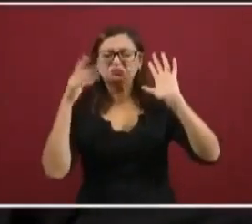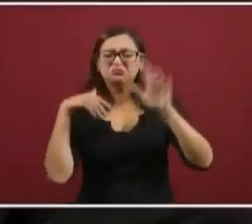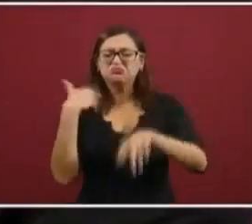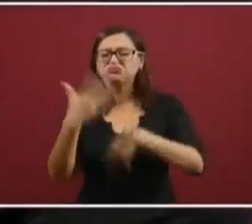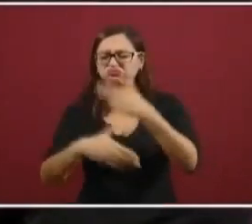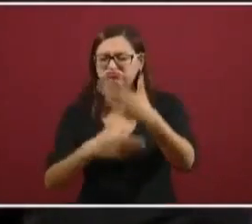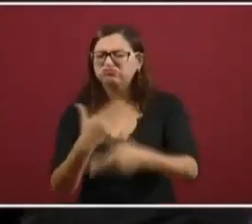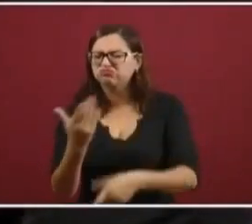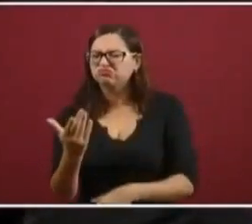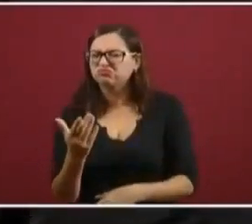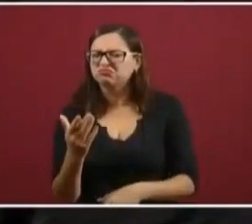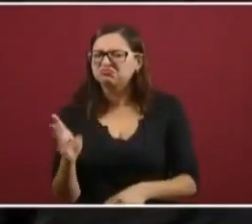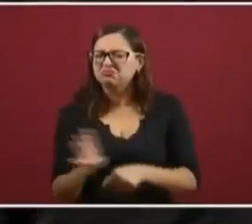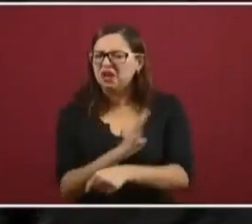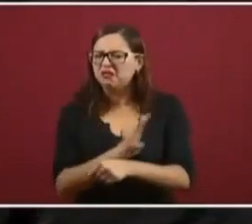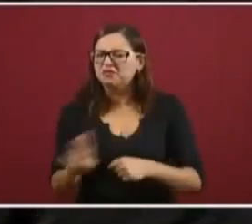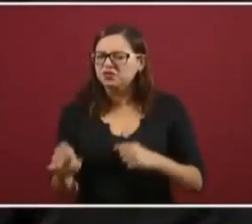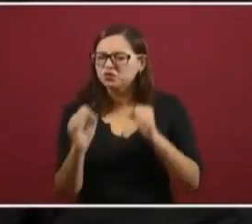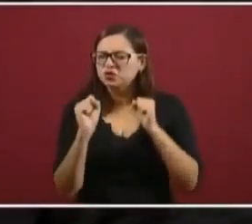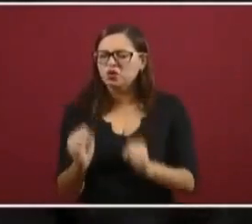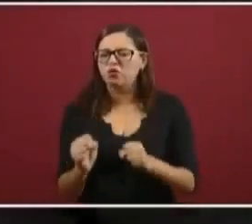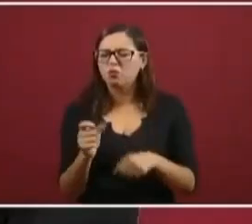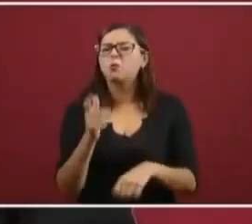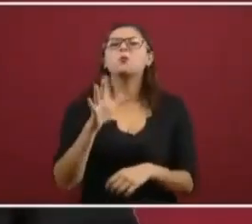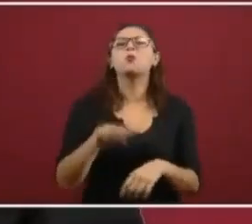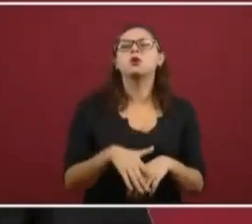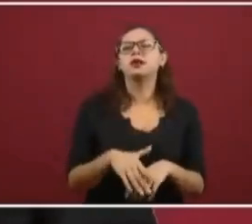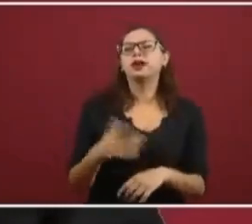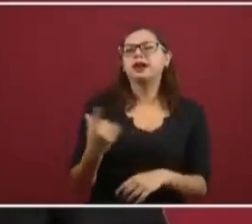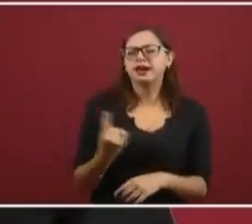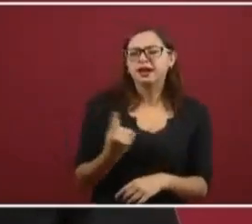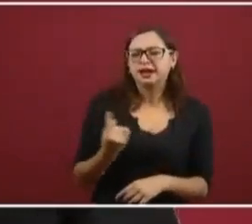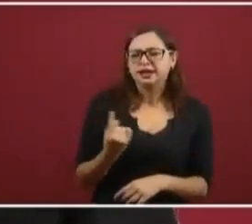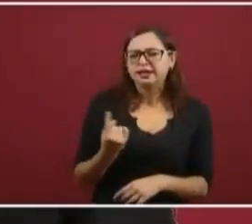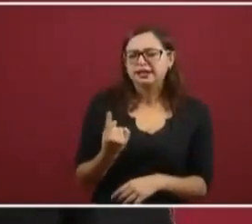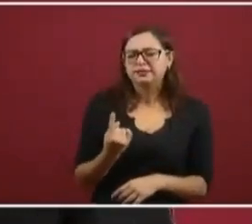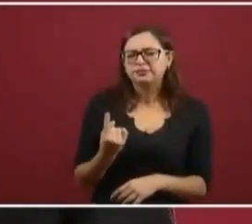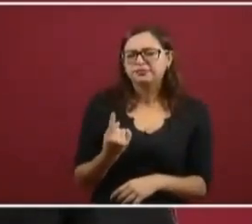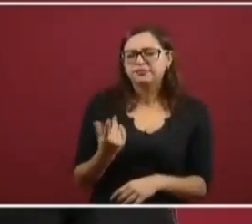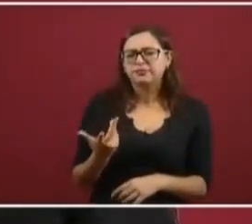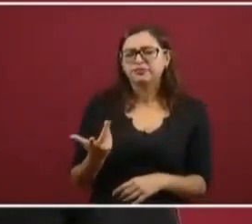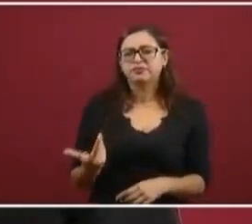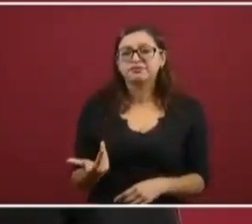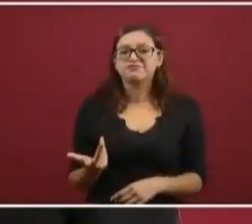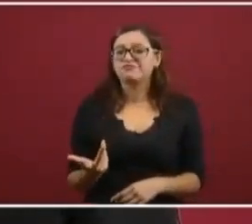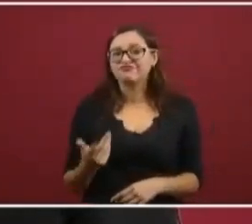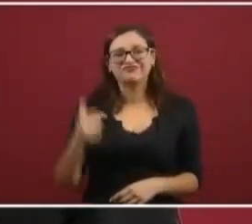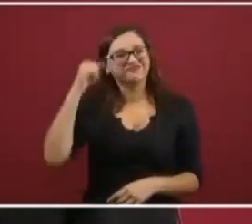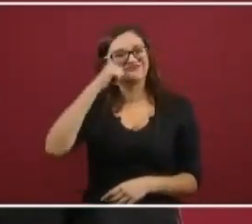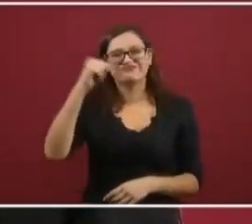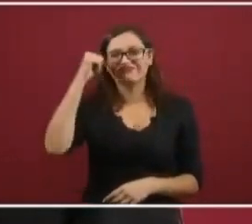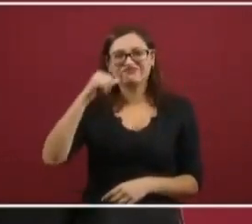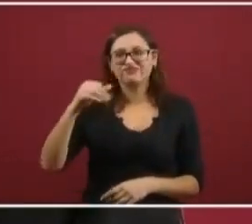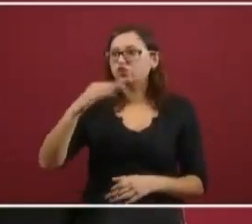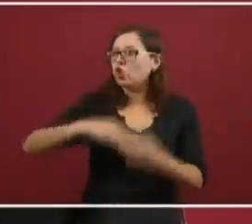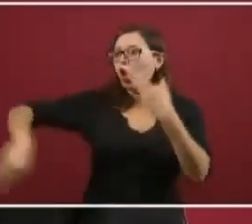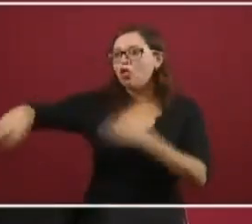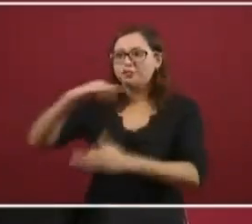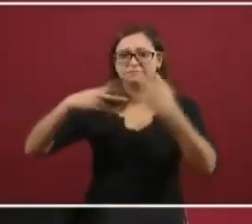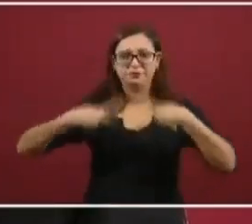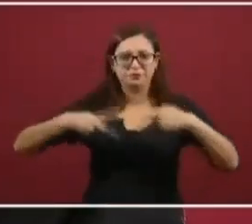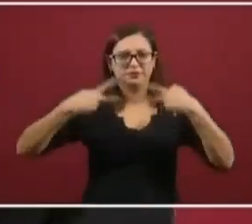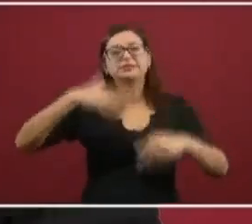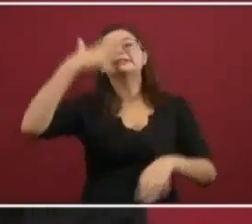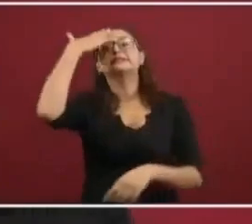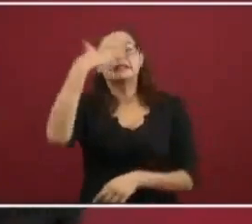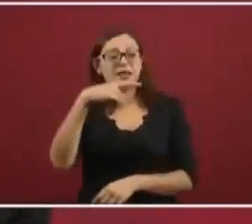venga siempre hablábamos de que se había echado a perder esta corporación